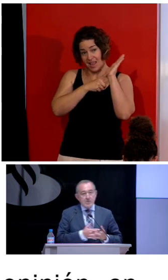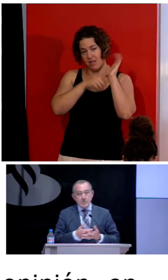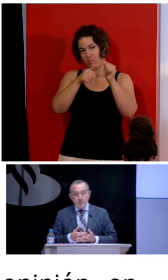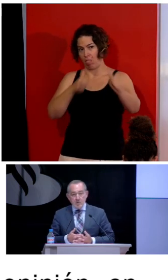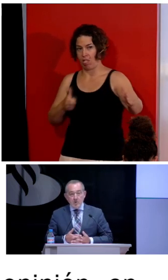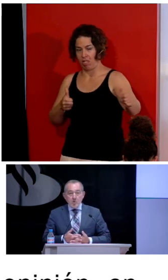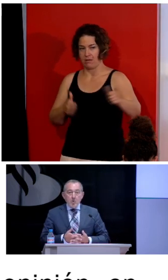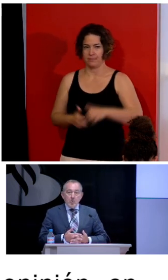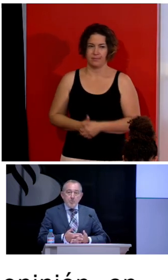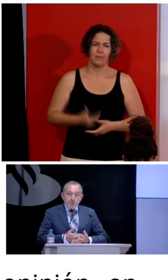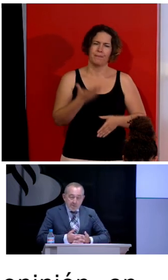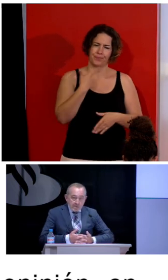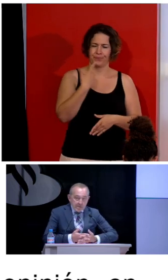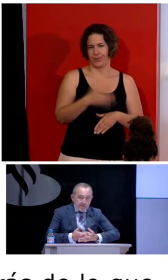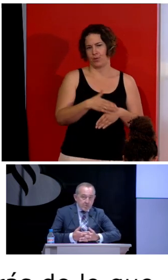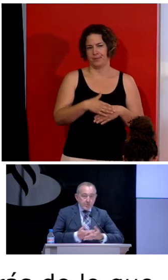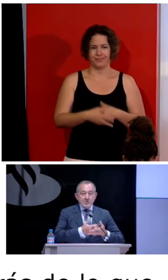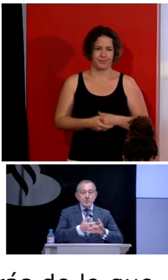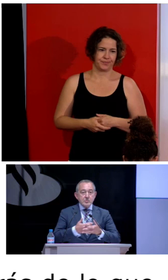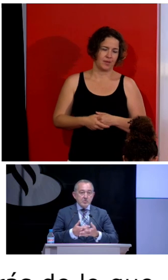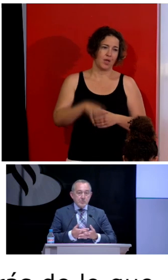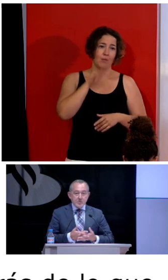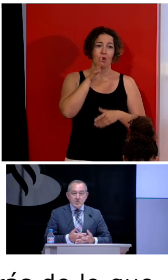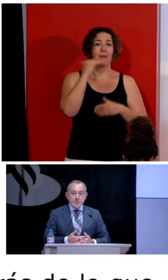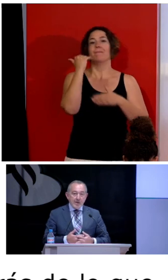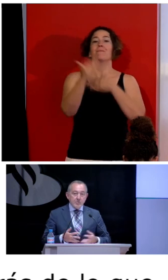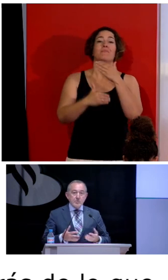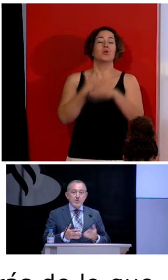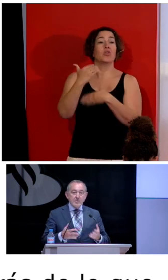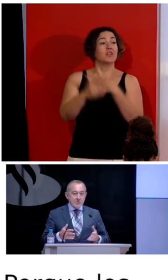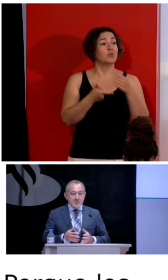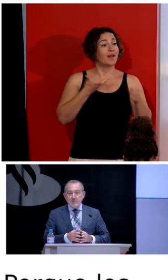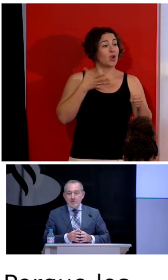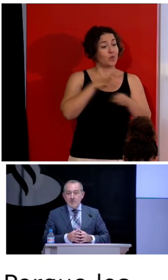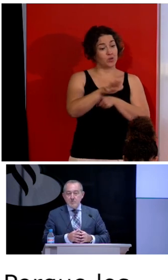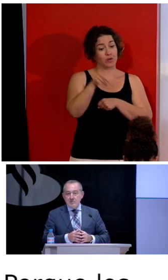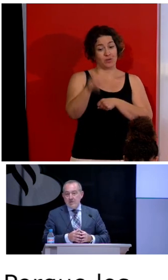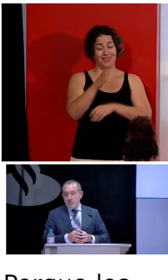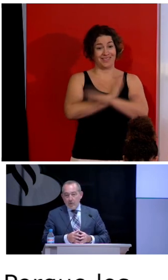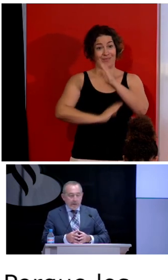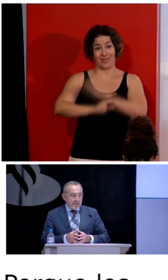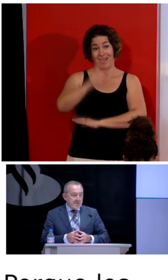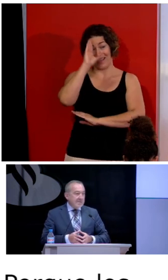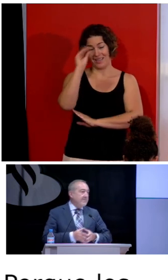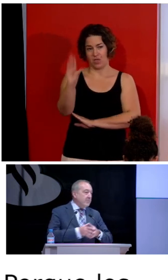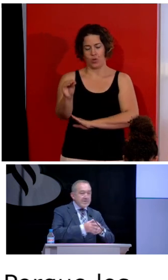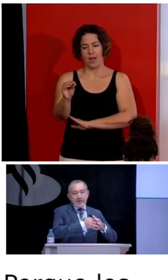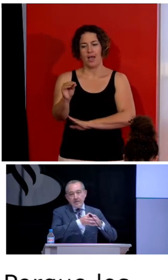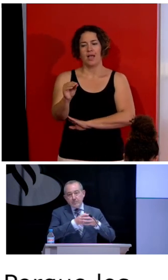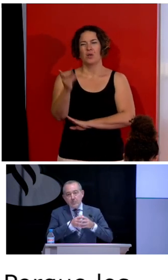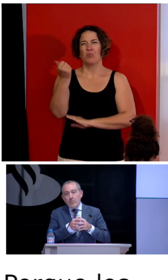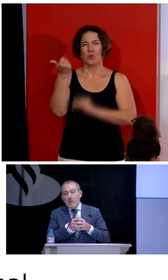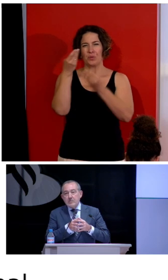qué digo eso? Porque los procesos para la cobertura de personal de discapacidad intelectual se